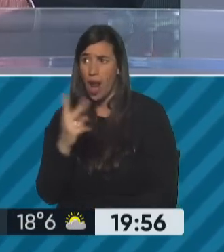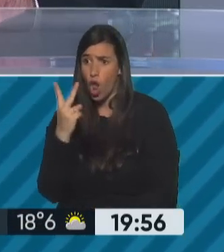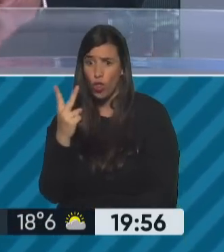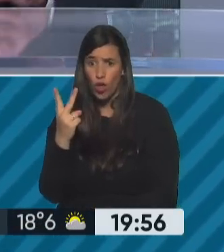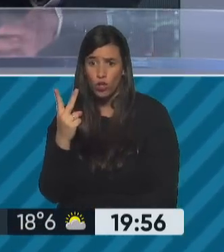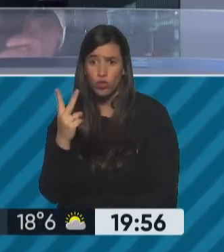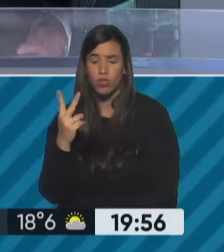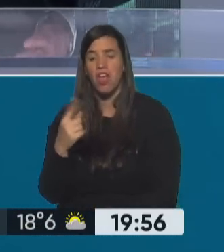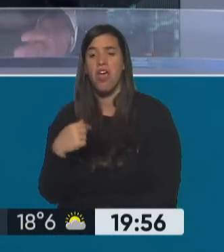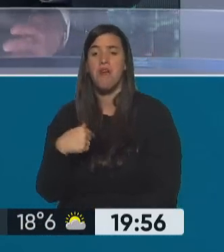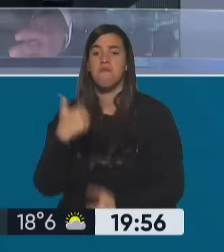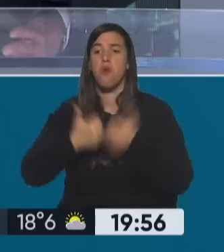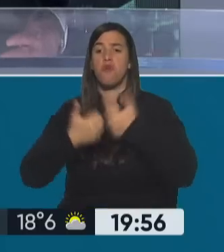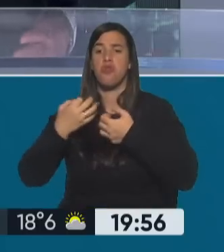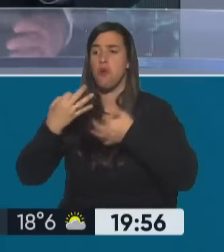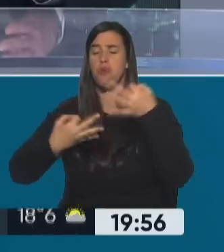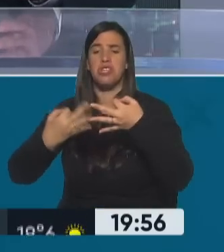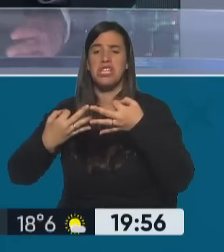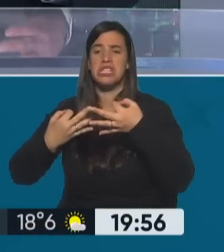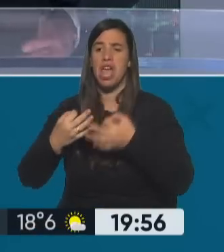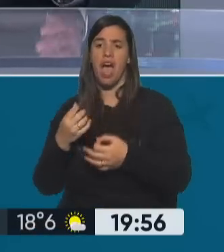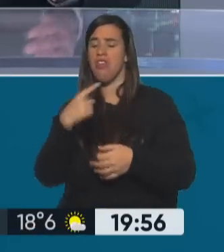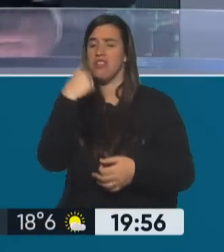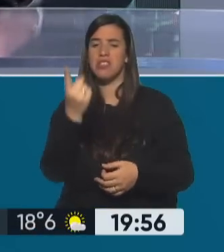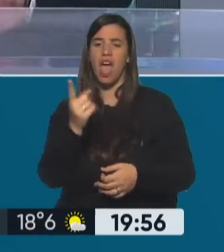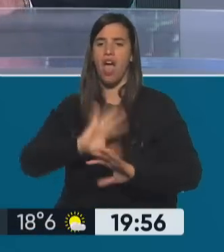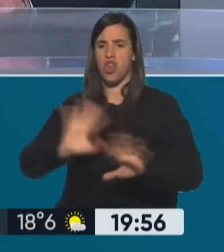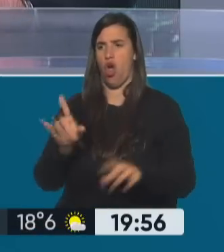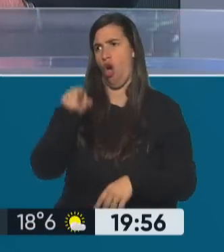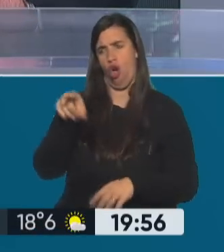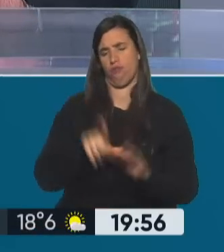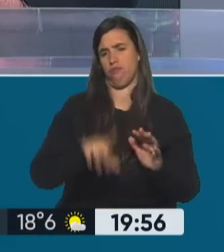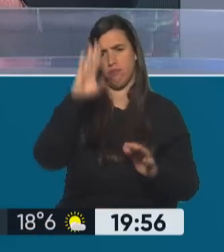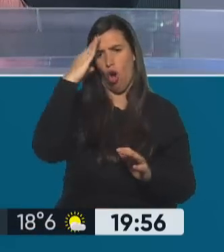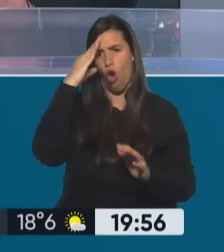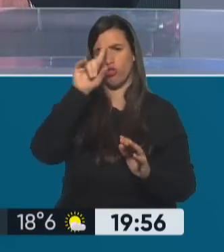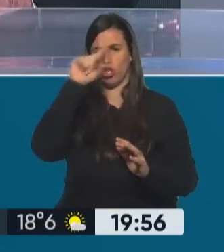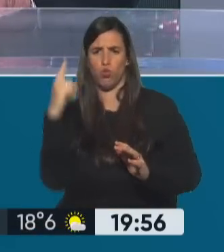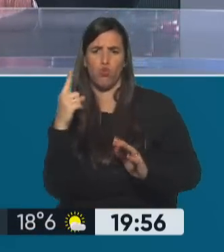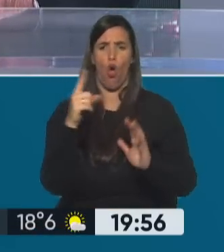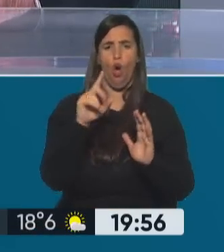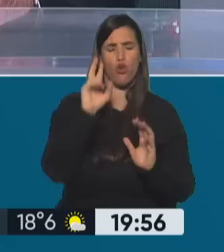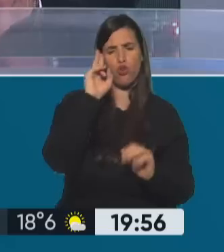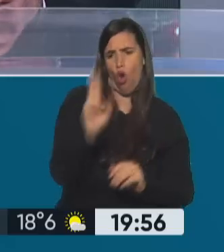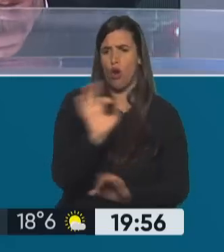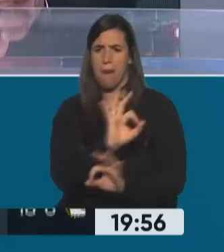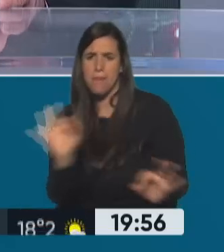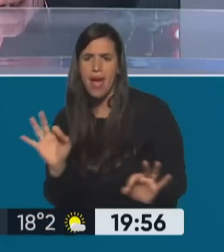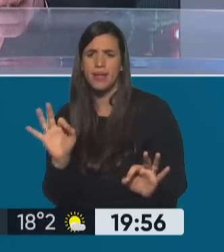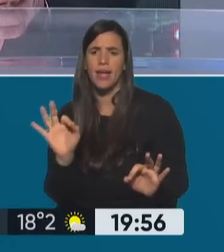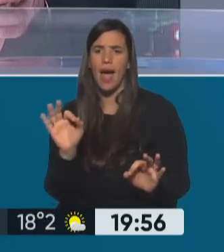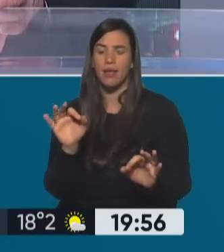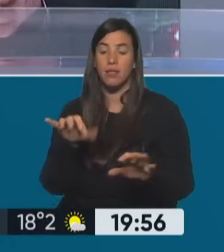diciendo, bueno, es inconstitucional que se presenten, lesiona la Constitución de la provincia y no ha